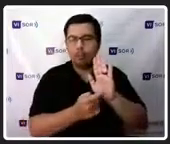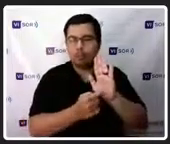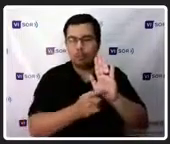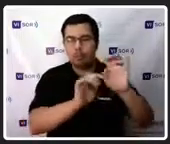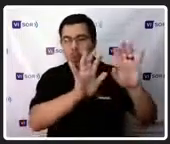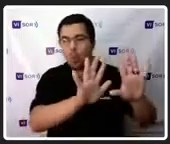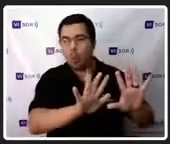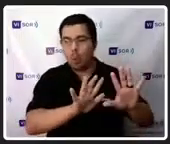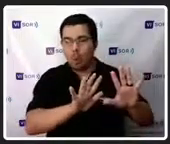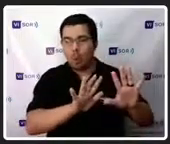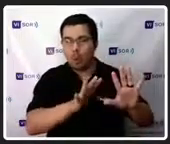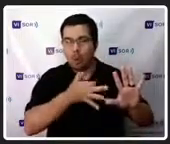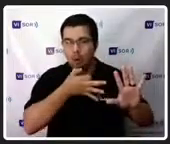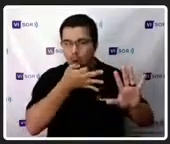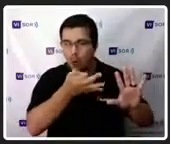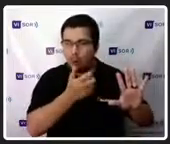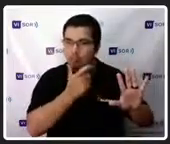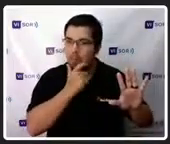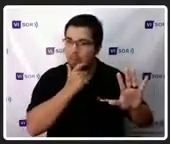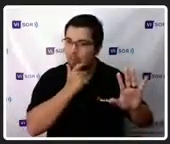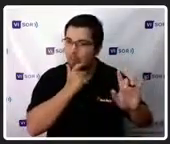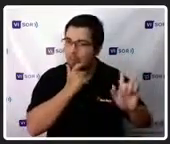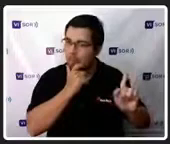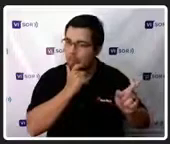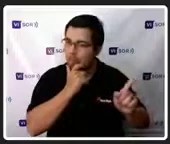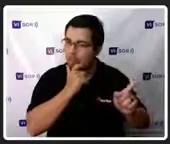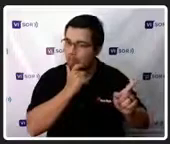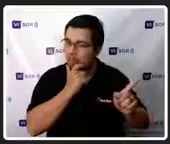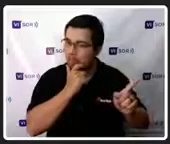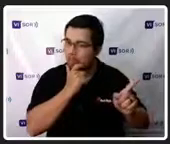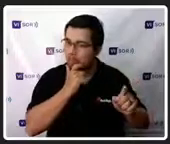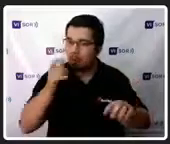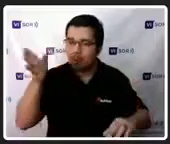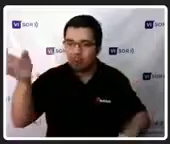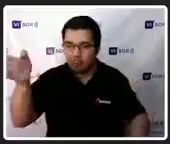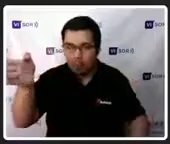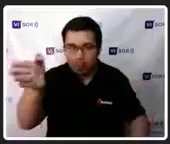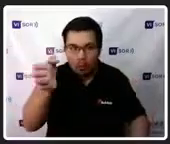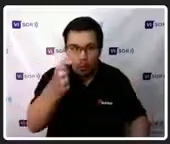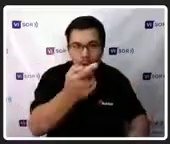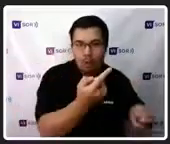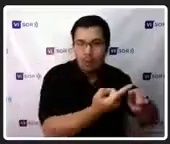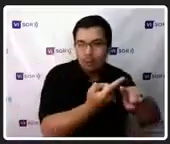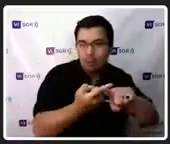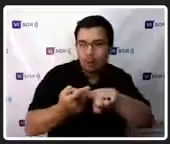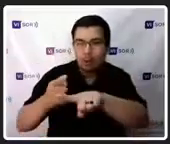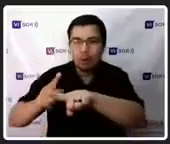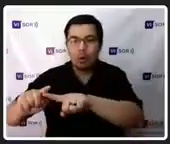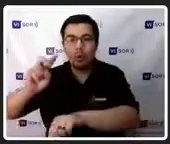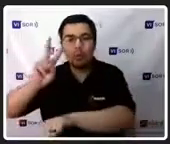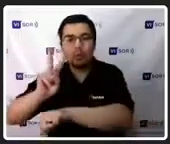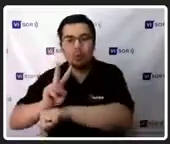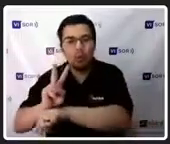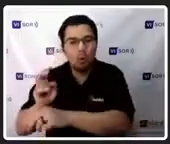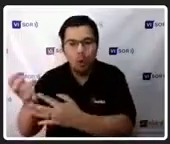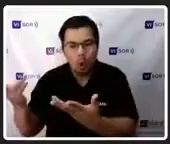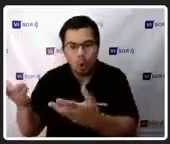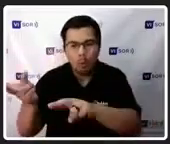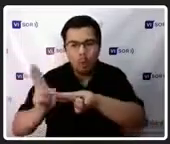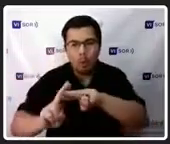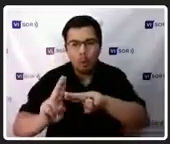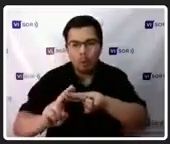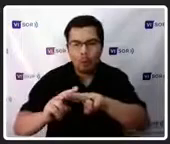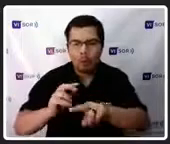algo. Acá, de hecho, fui a hablar con otros profesores y dije, oye, gracias por cómo lo hacen y cómo el cariño que le ponen,